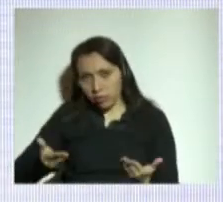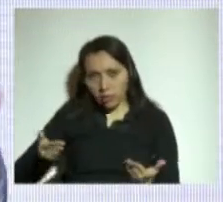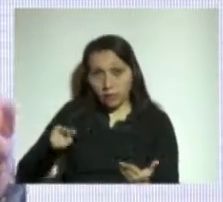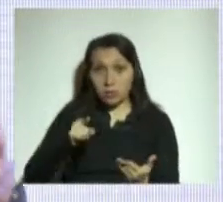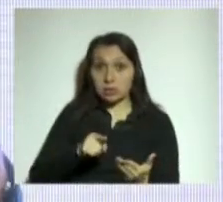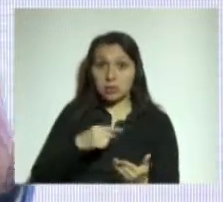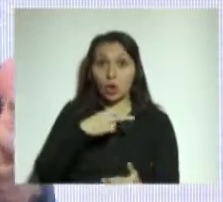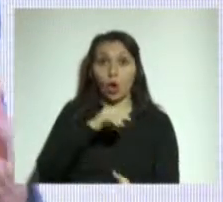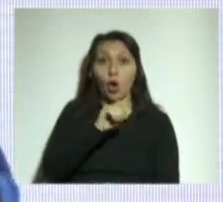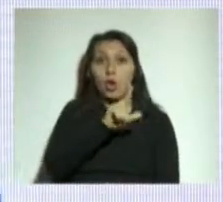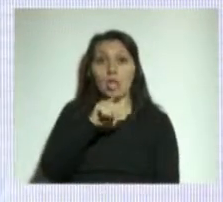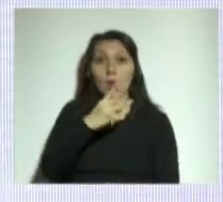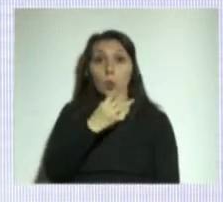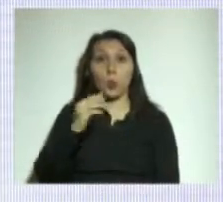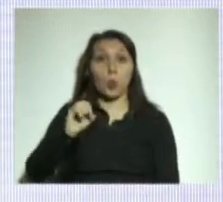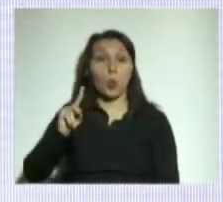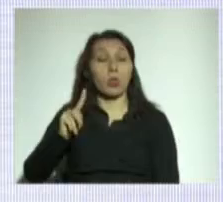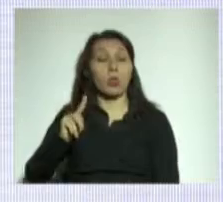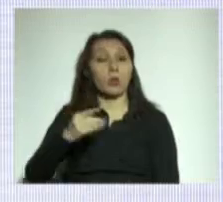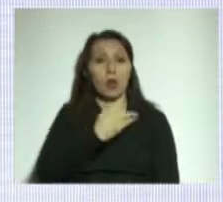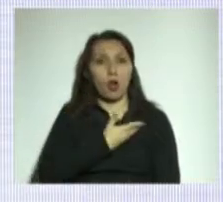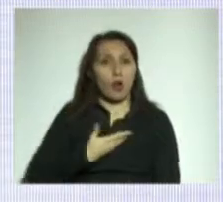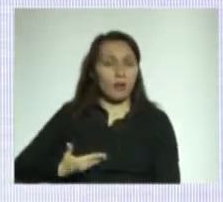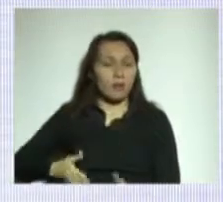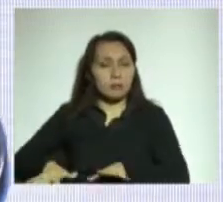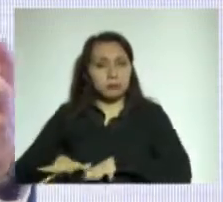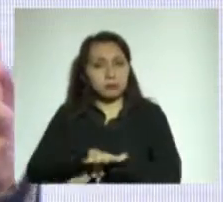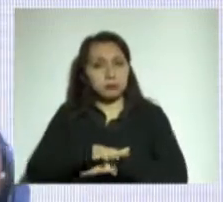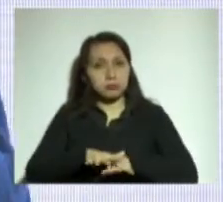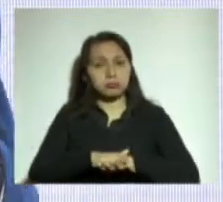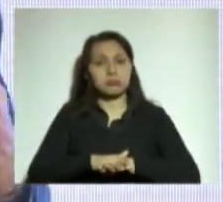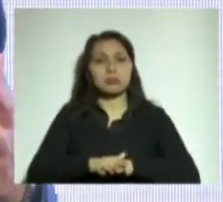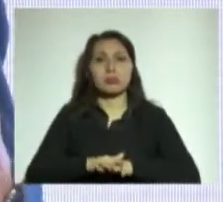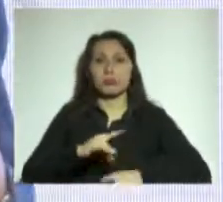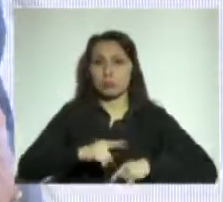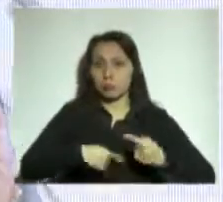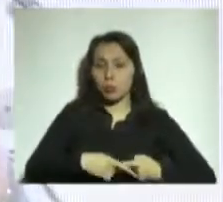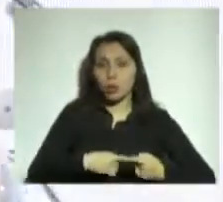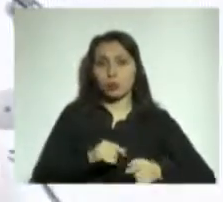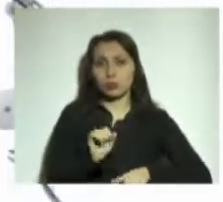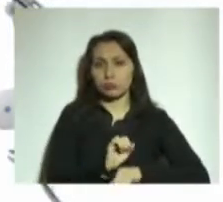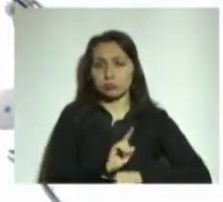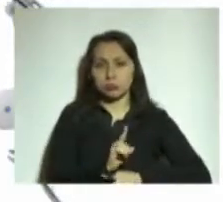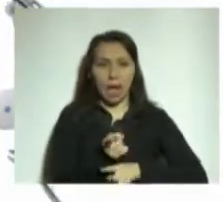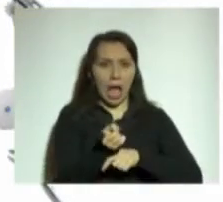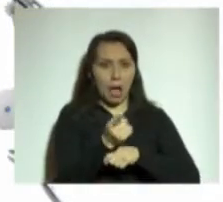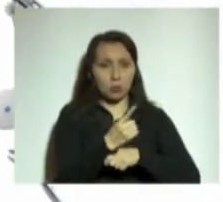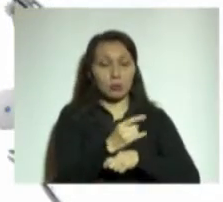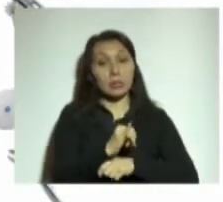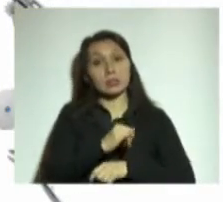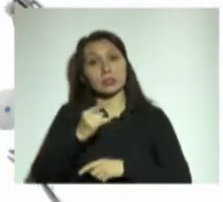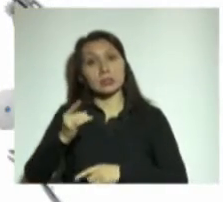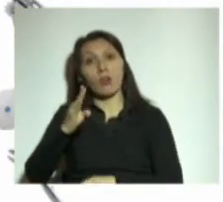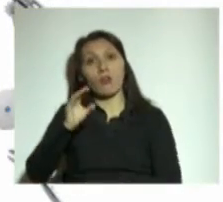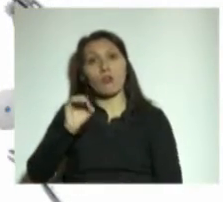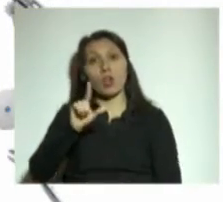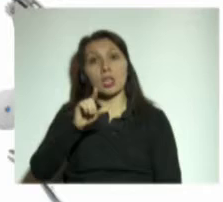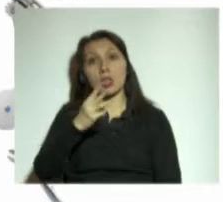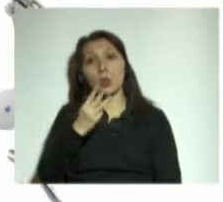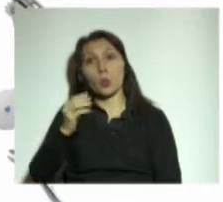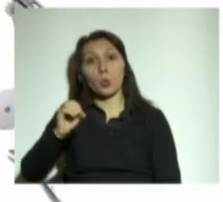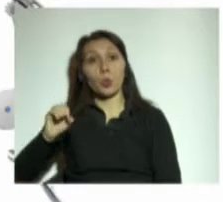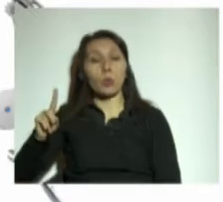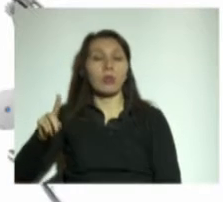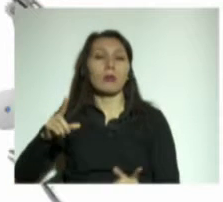eres Hollywood, vas a tener un sistema de gobernanza motorizado y automatizado. Si eres Bollywood, que sabéis